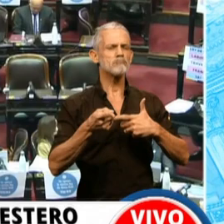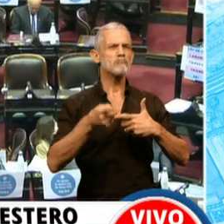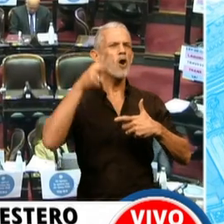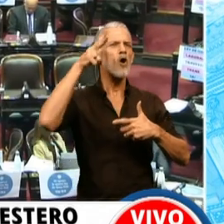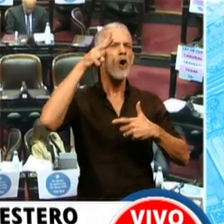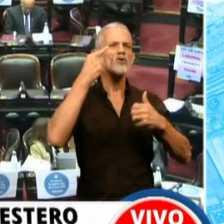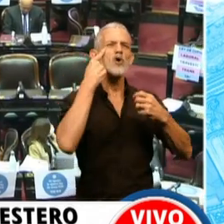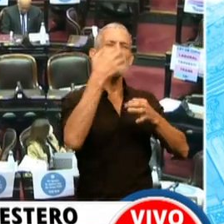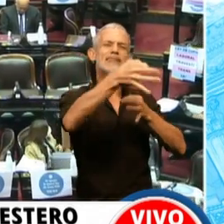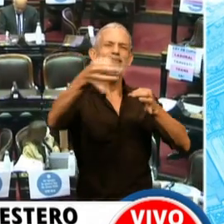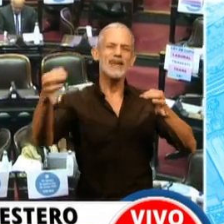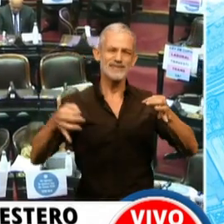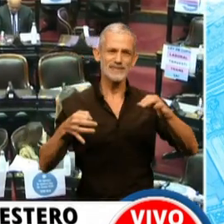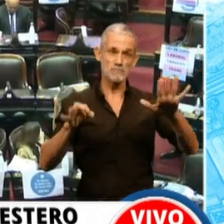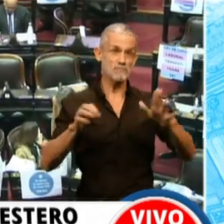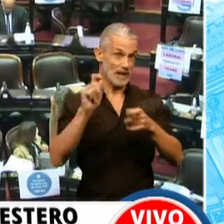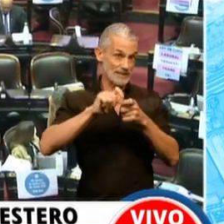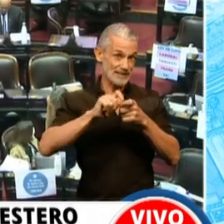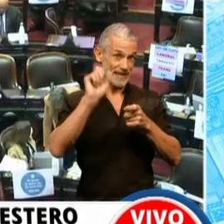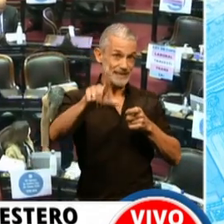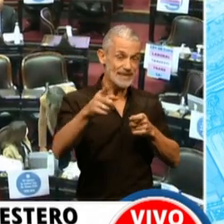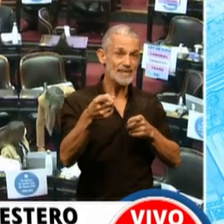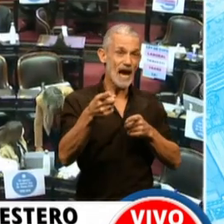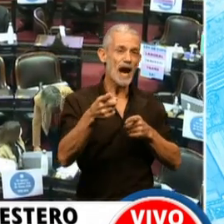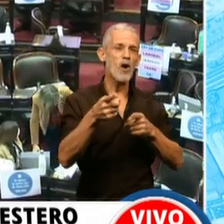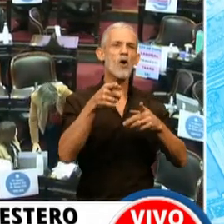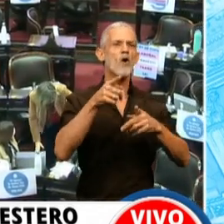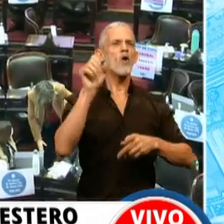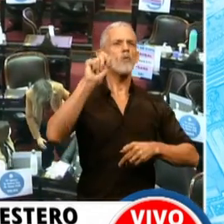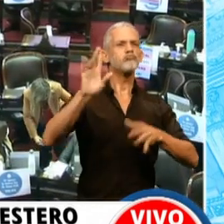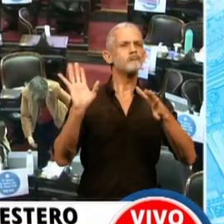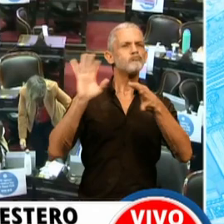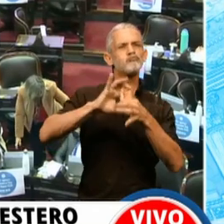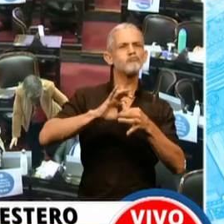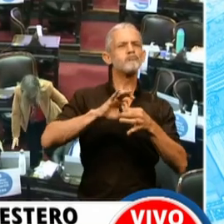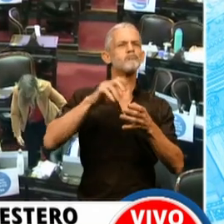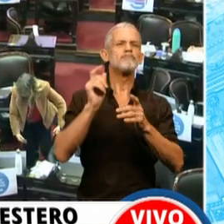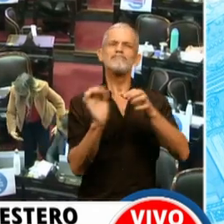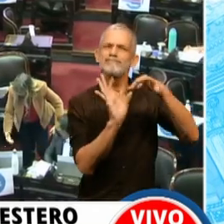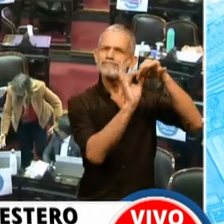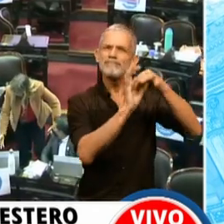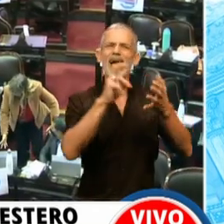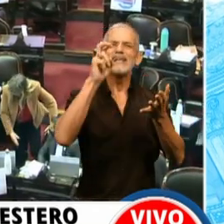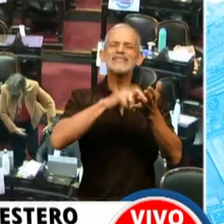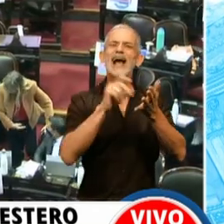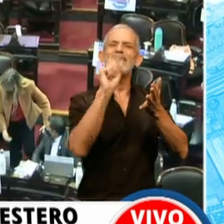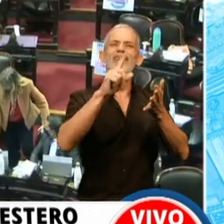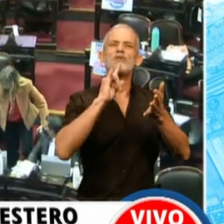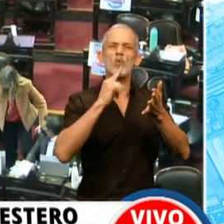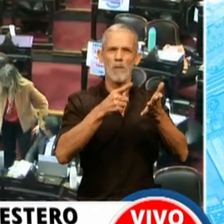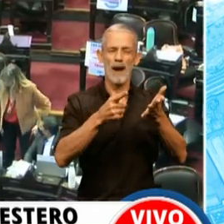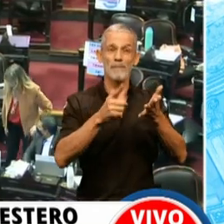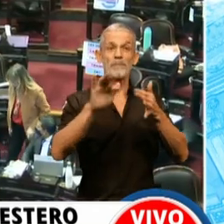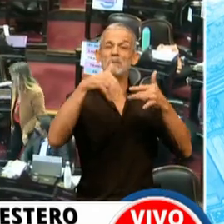ocho intendencias y santiago del estero pasa a pertenecer a salta del tucumán posteriormente